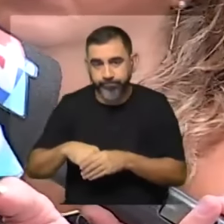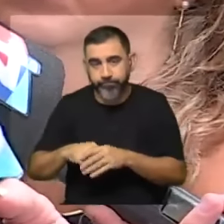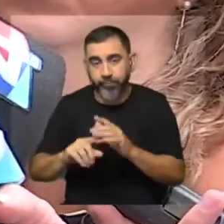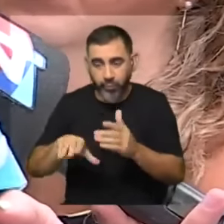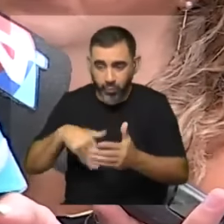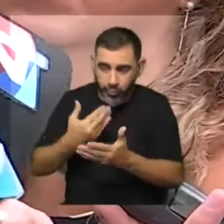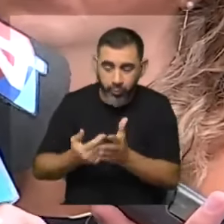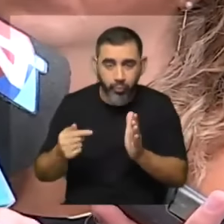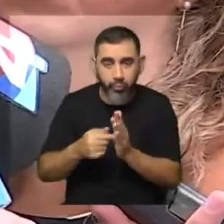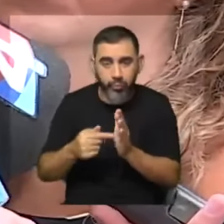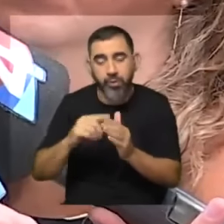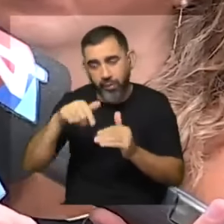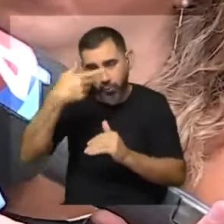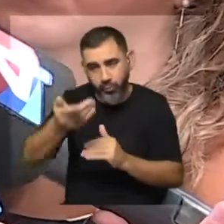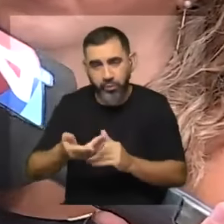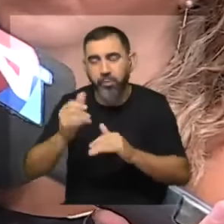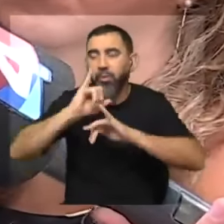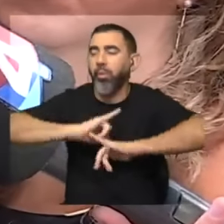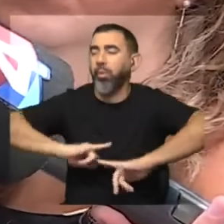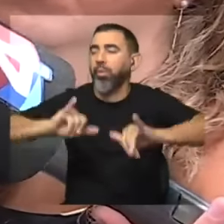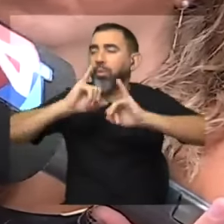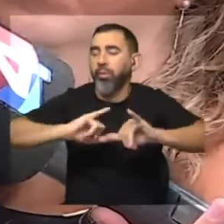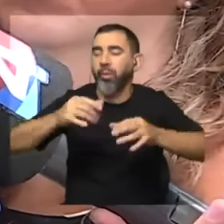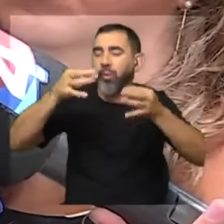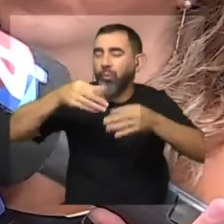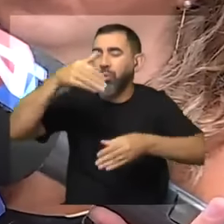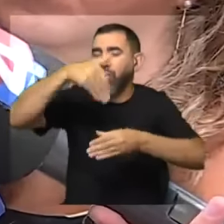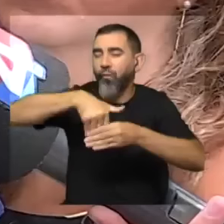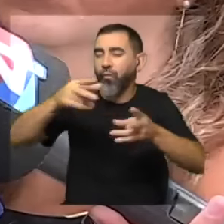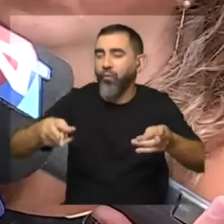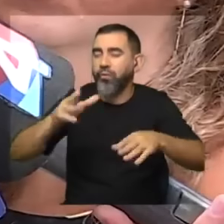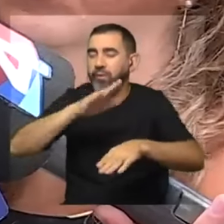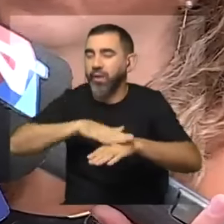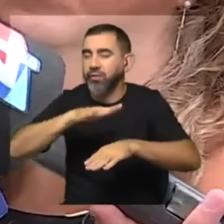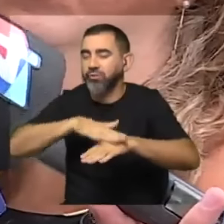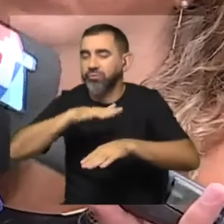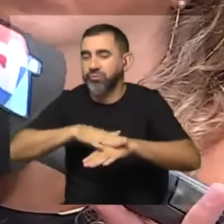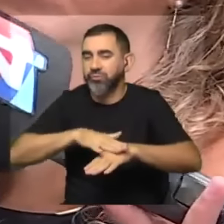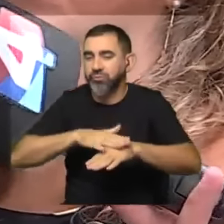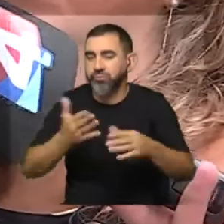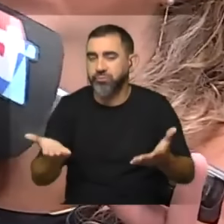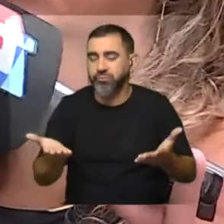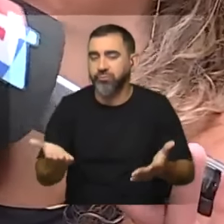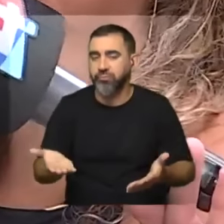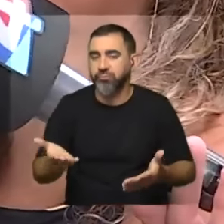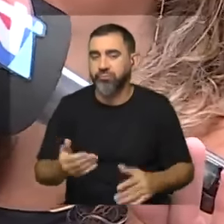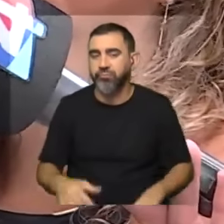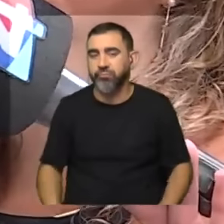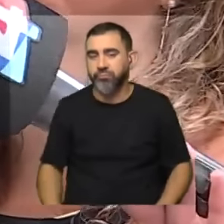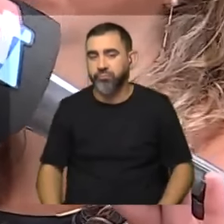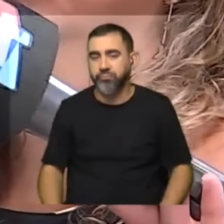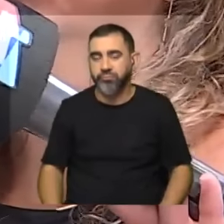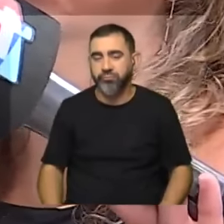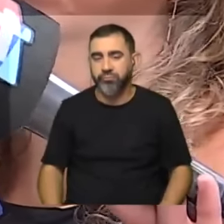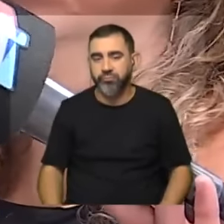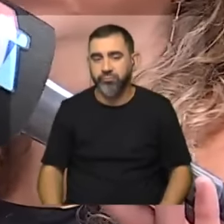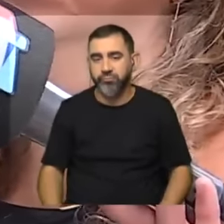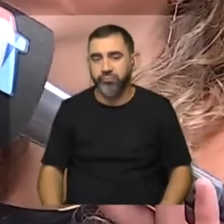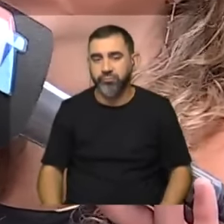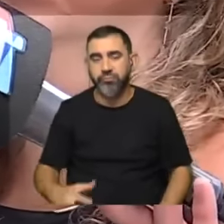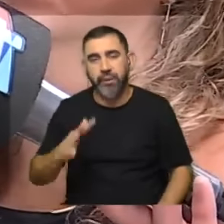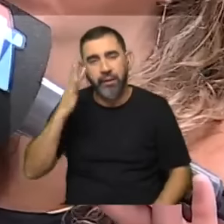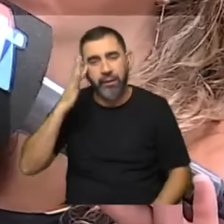propuesta concreta salir a la cancha ahora salir a la cancha en periodo de electoral este levantando tanto el perfil Me parece que